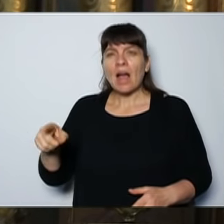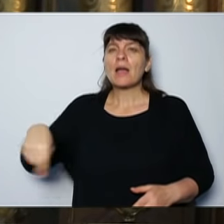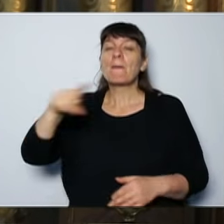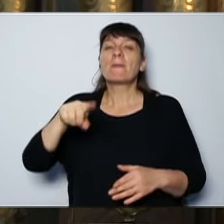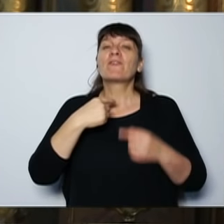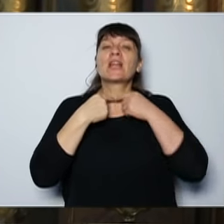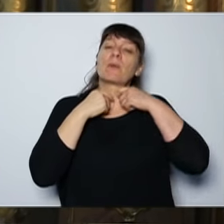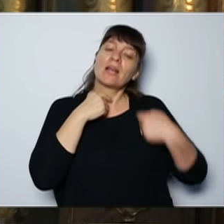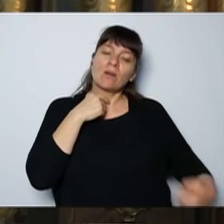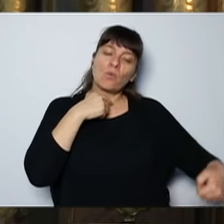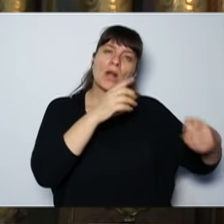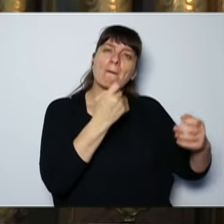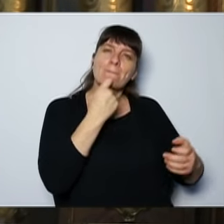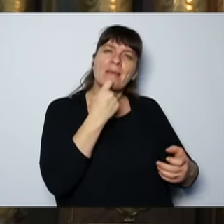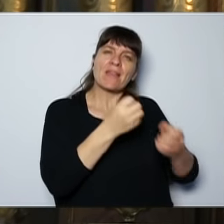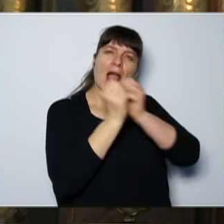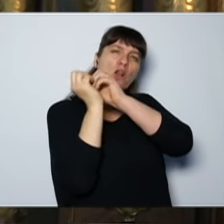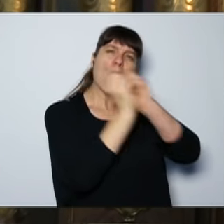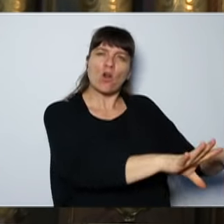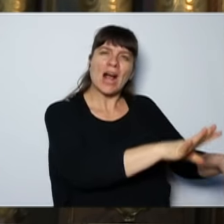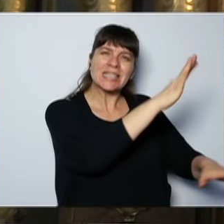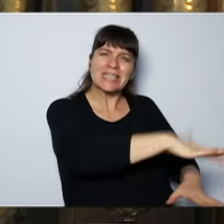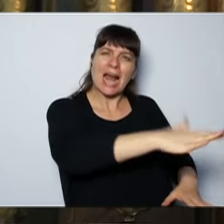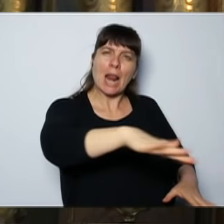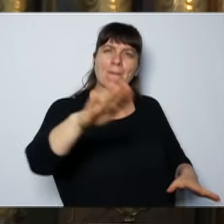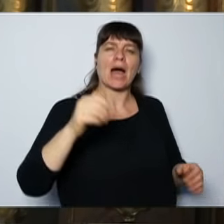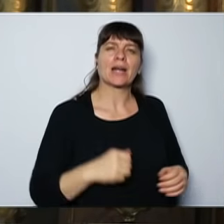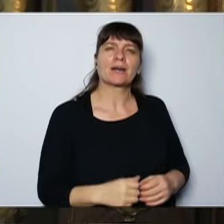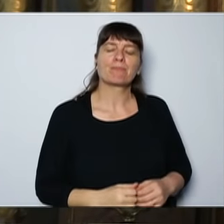ataran al cuello una piedra de moler y lo arrojasen al mar.